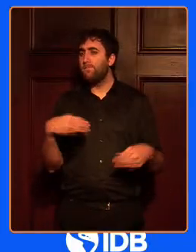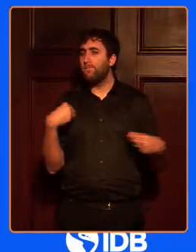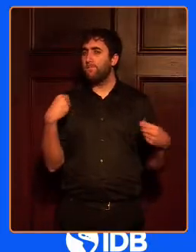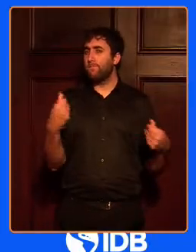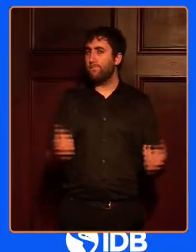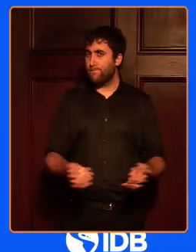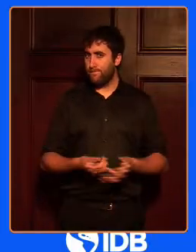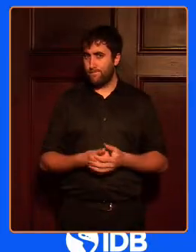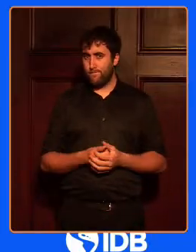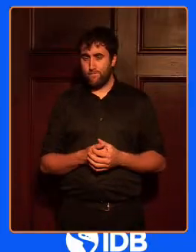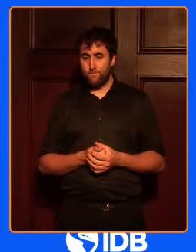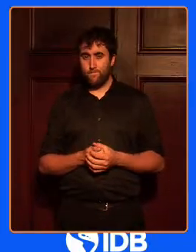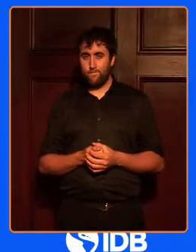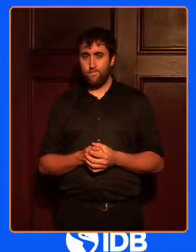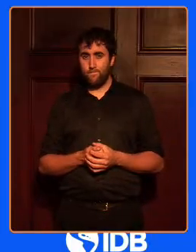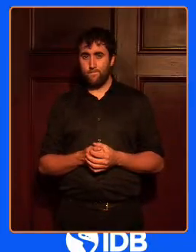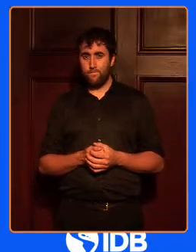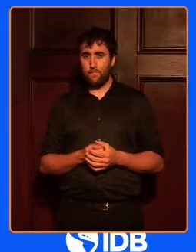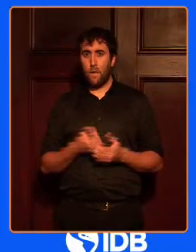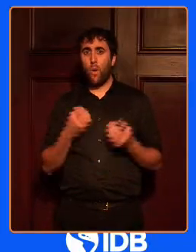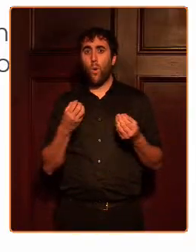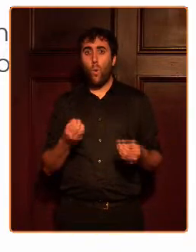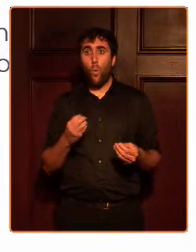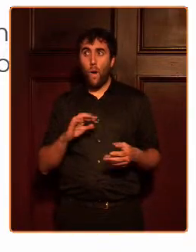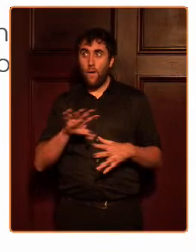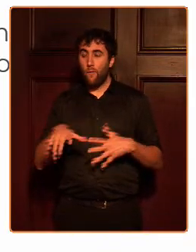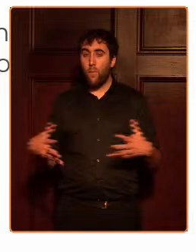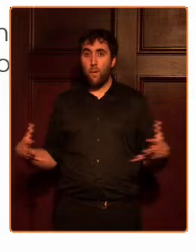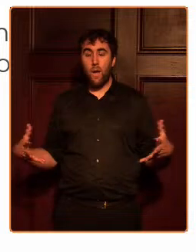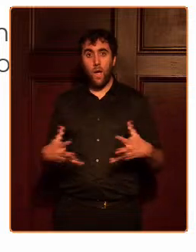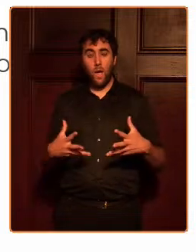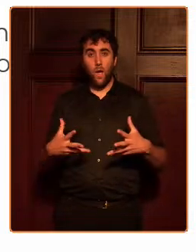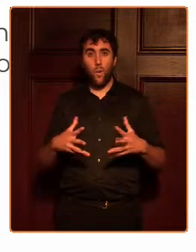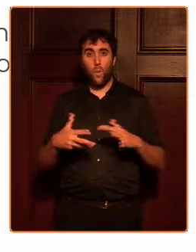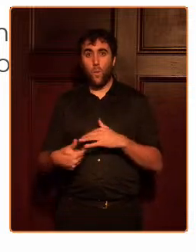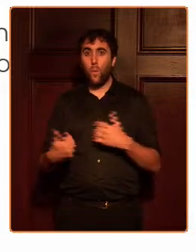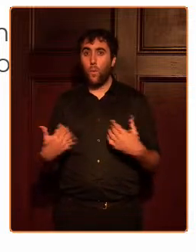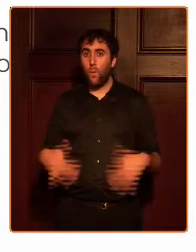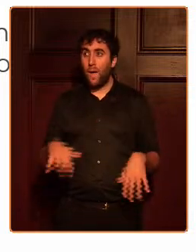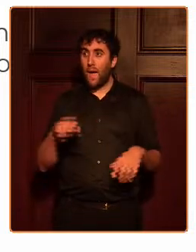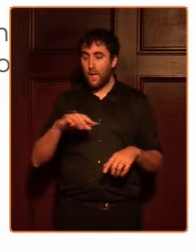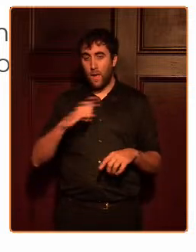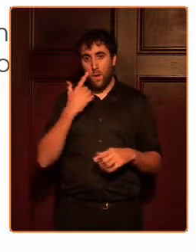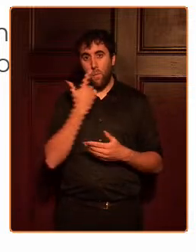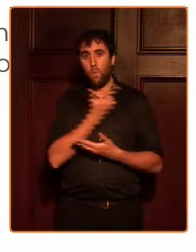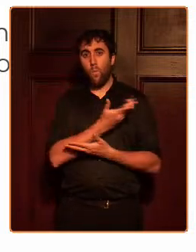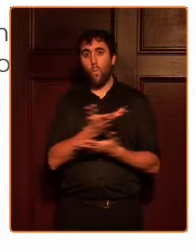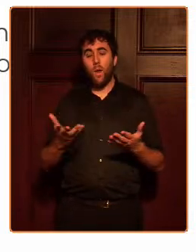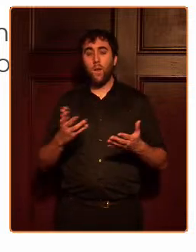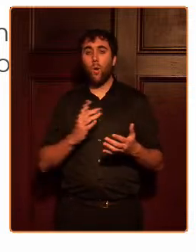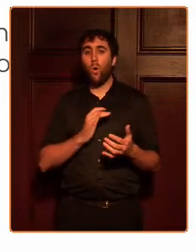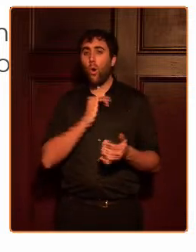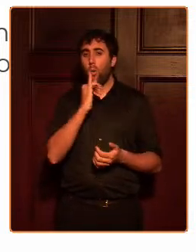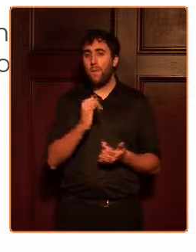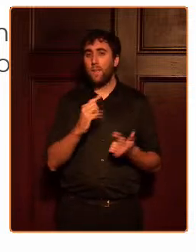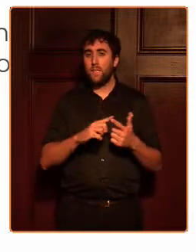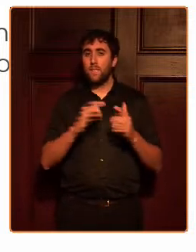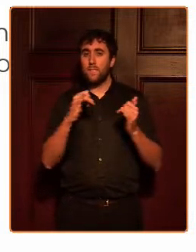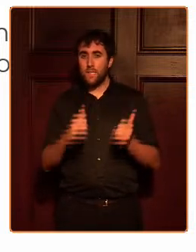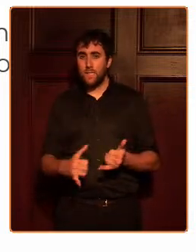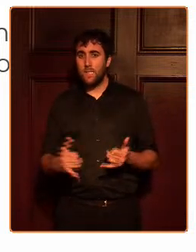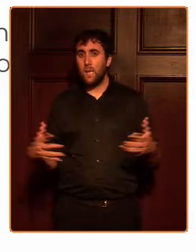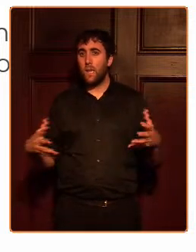la gente? ¿Cuál va a ser el impacto? Aquí les traigo un extracto de